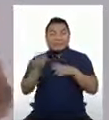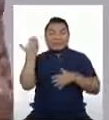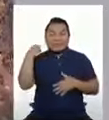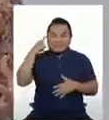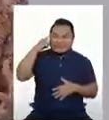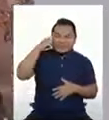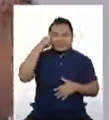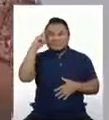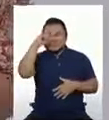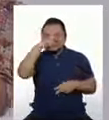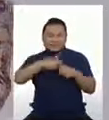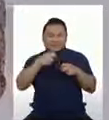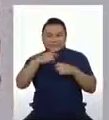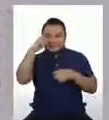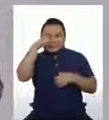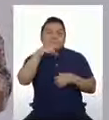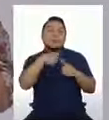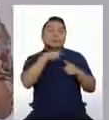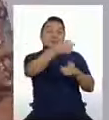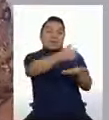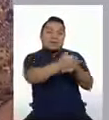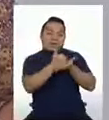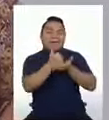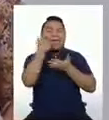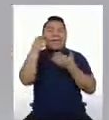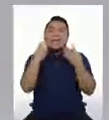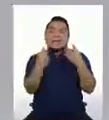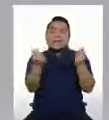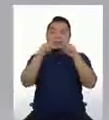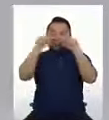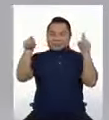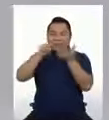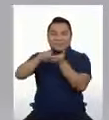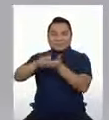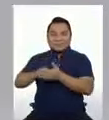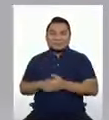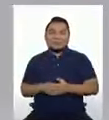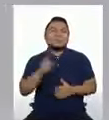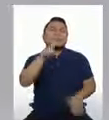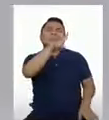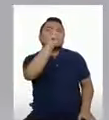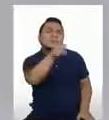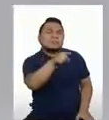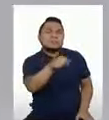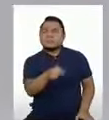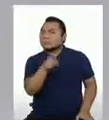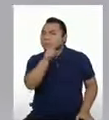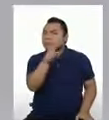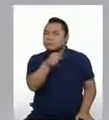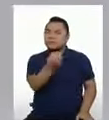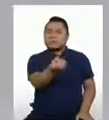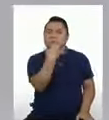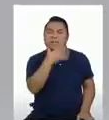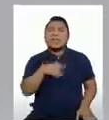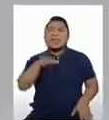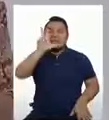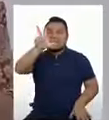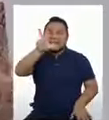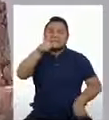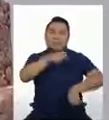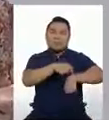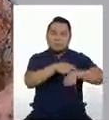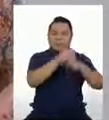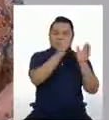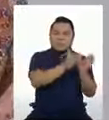muy complicado, pero con su ayuda lo hicimos al toque. Y una pregunta. Usted mencionó 3